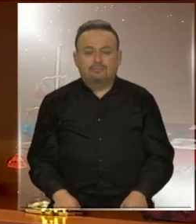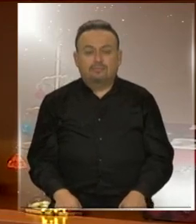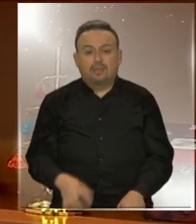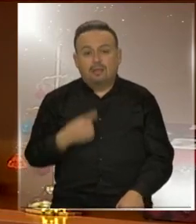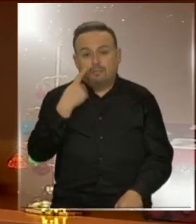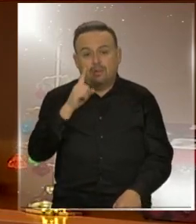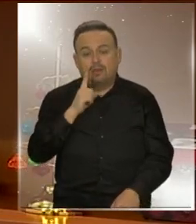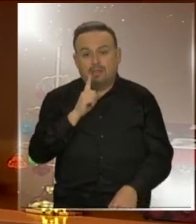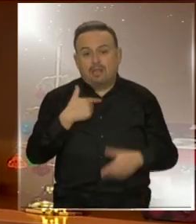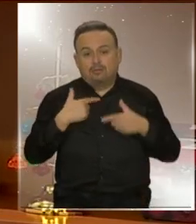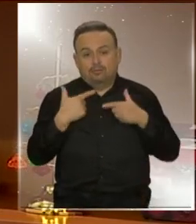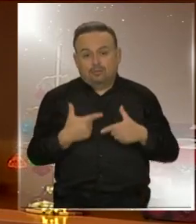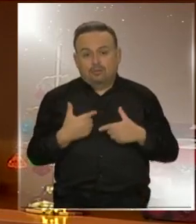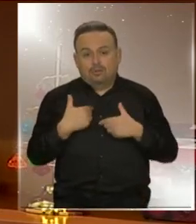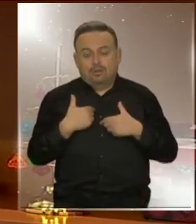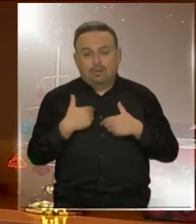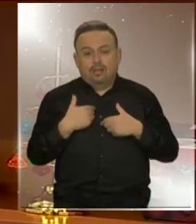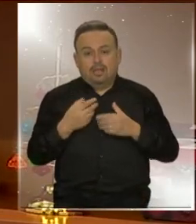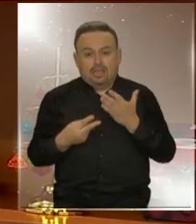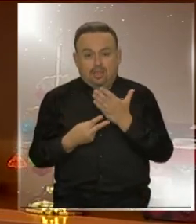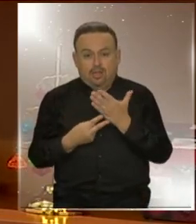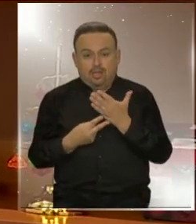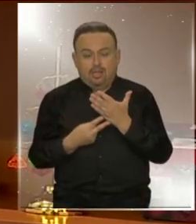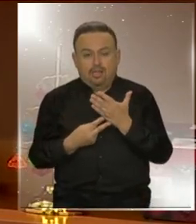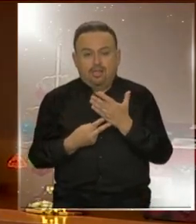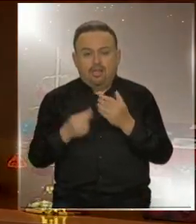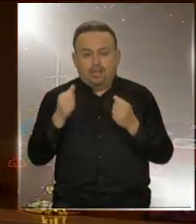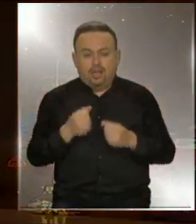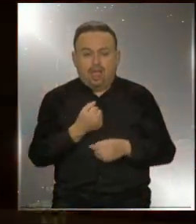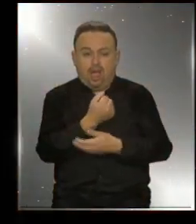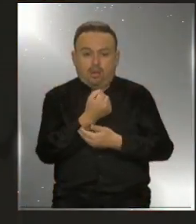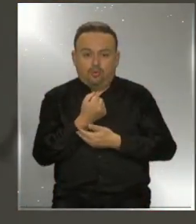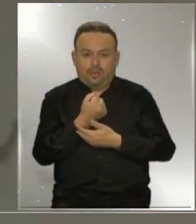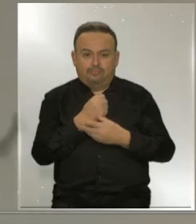Pero tengo la fortuna de que igual la tecnología en cierta medida ahora ayuda.